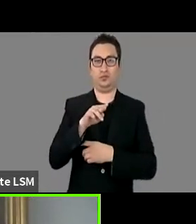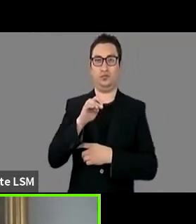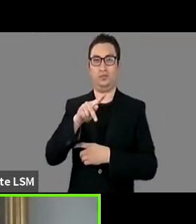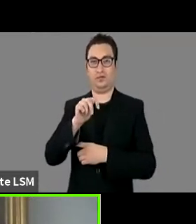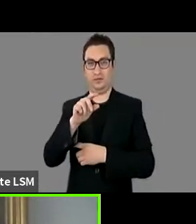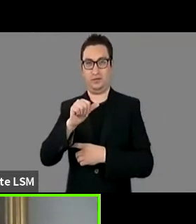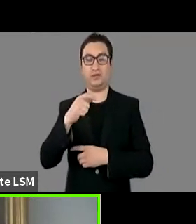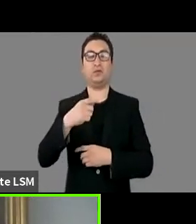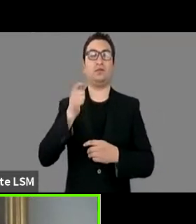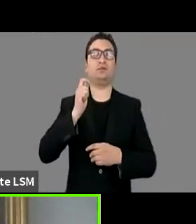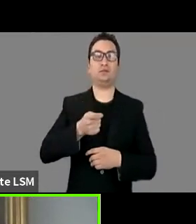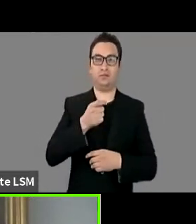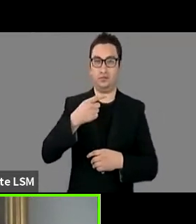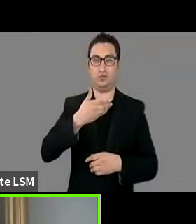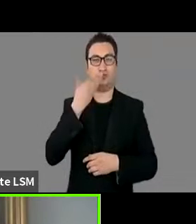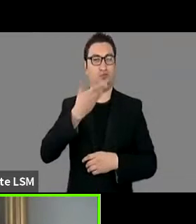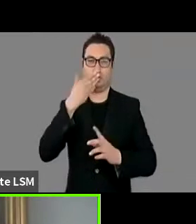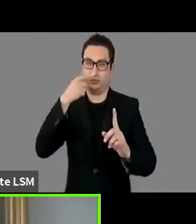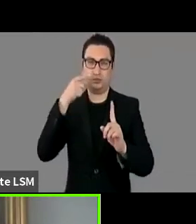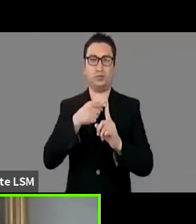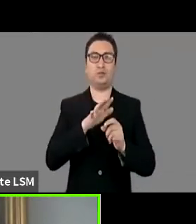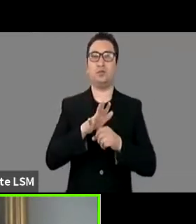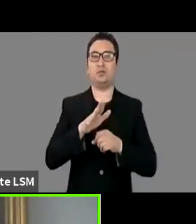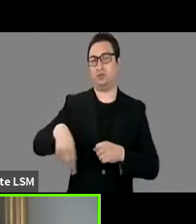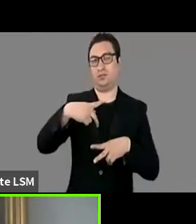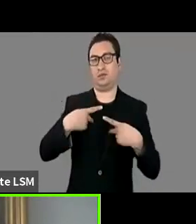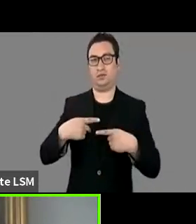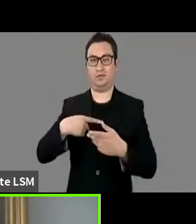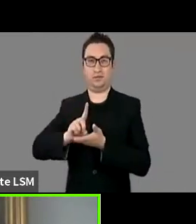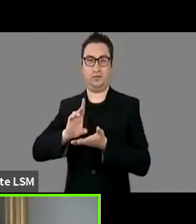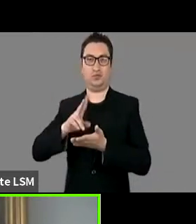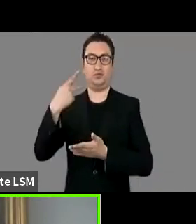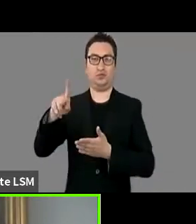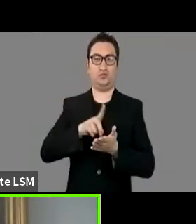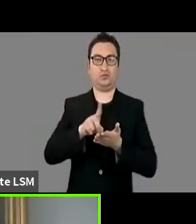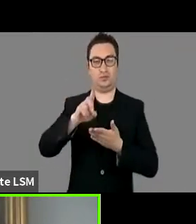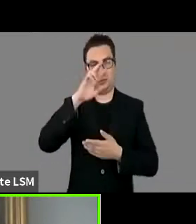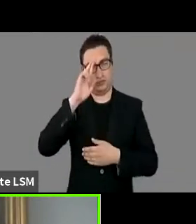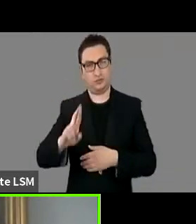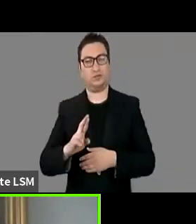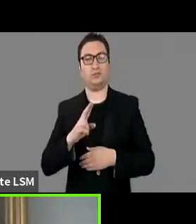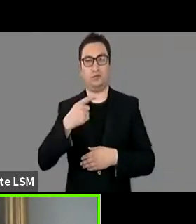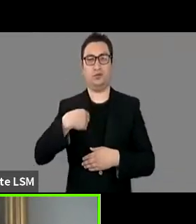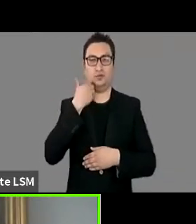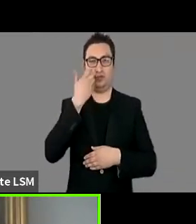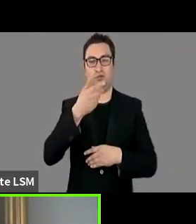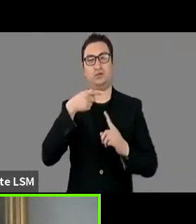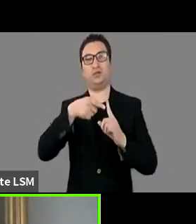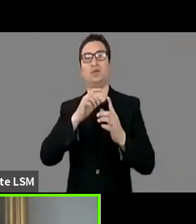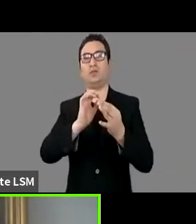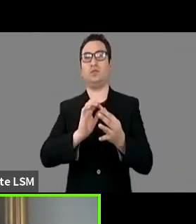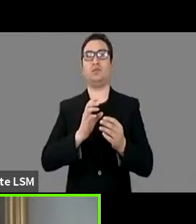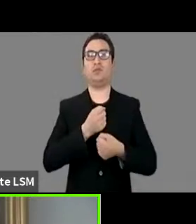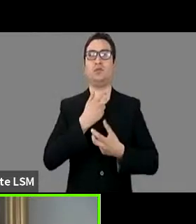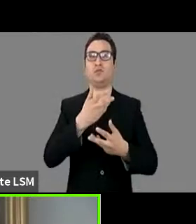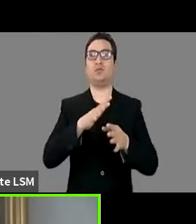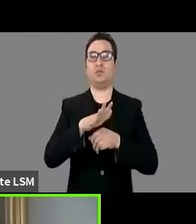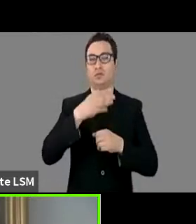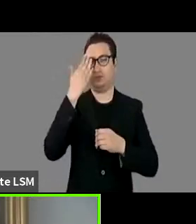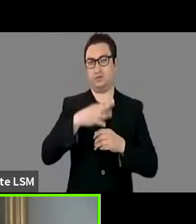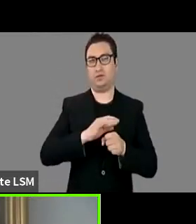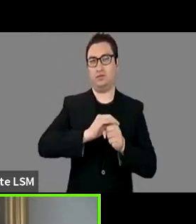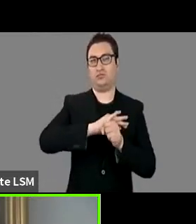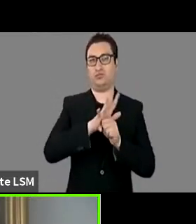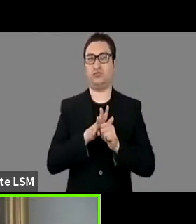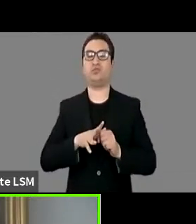con discapacidad. Y mi intervención de hoy sí me gustaría enfocarla en el contexto de la pandemia del COVID, porque sí creo que